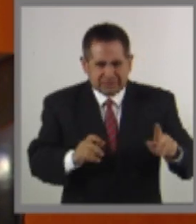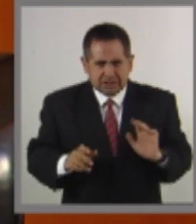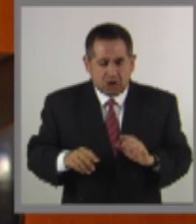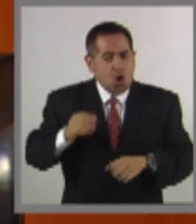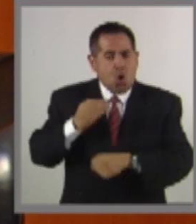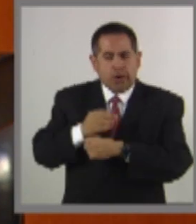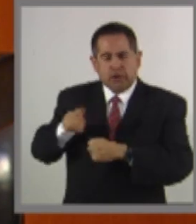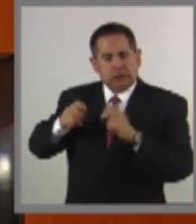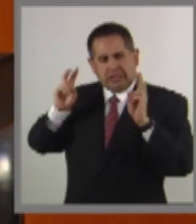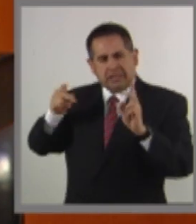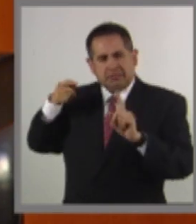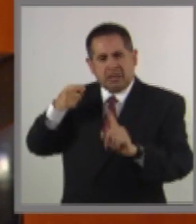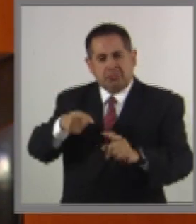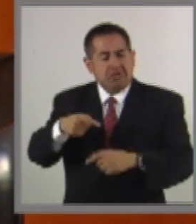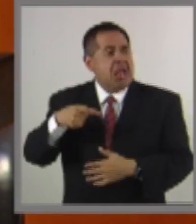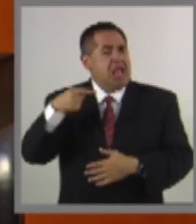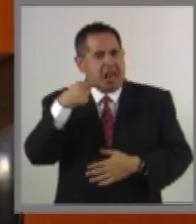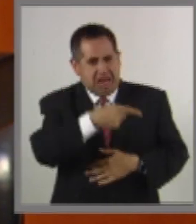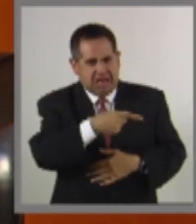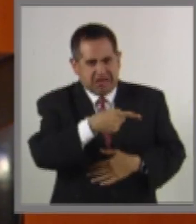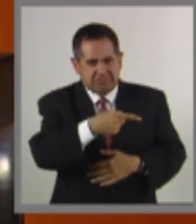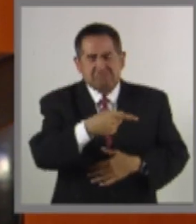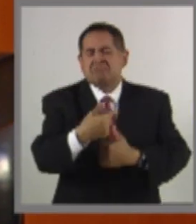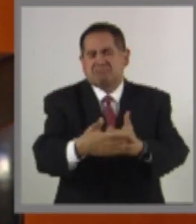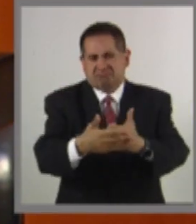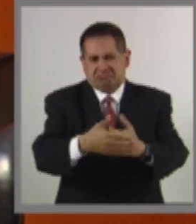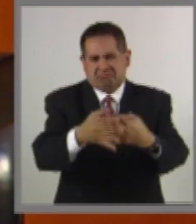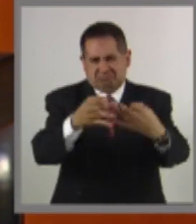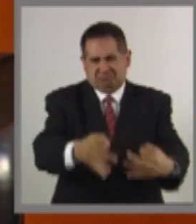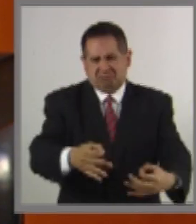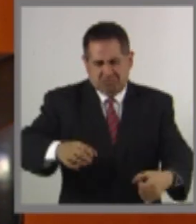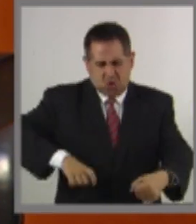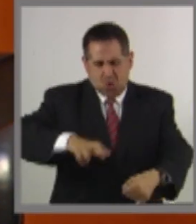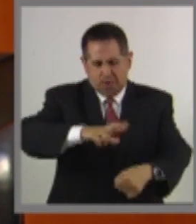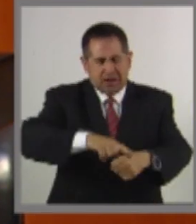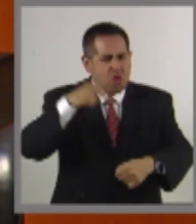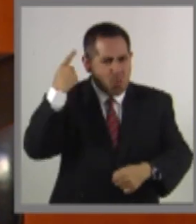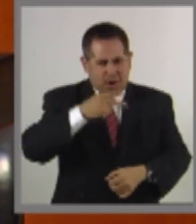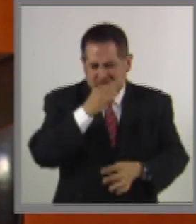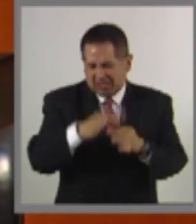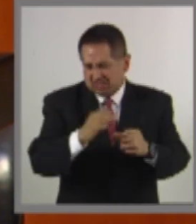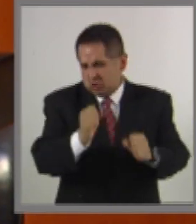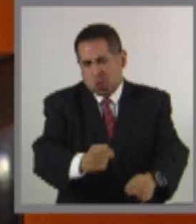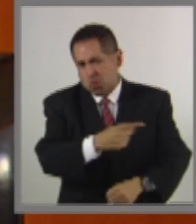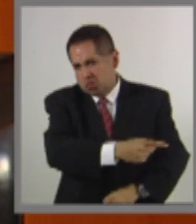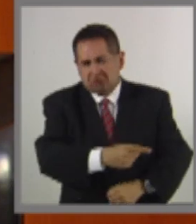hoy, pues va a ser el gobernador del estado de Puebla.